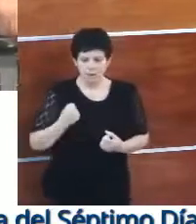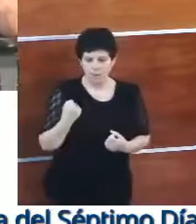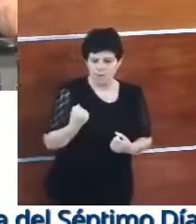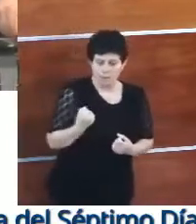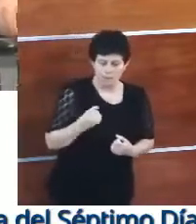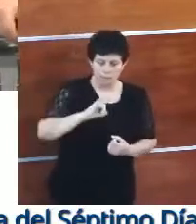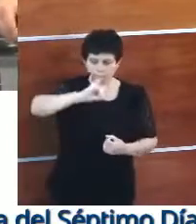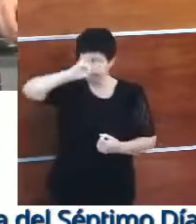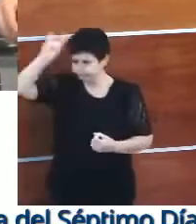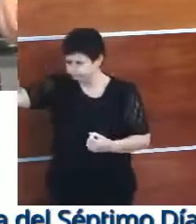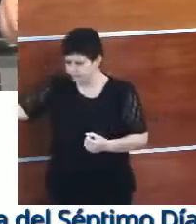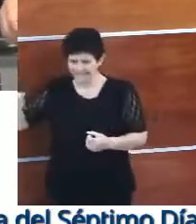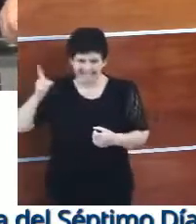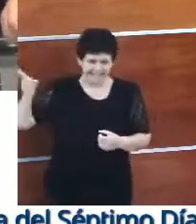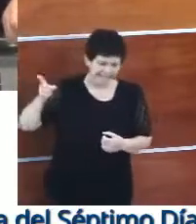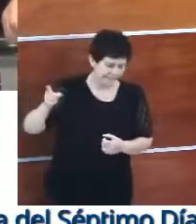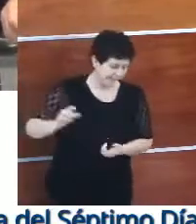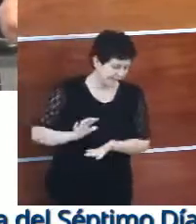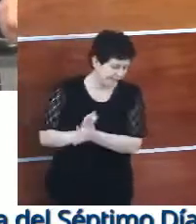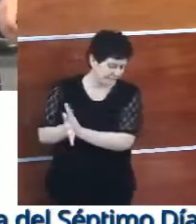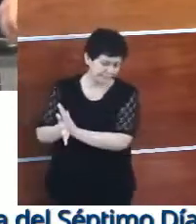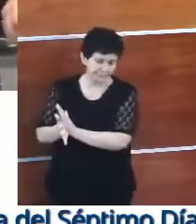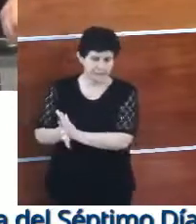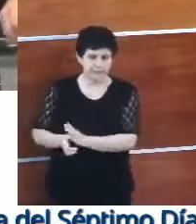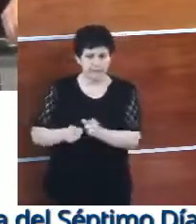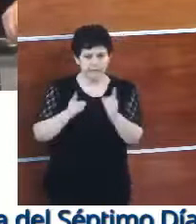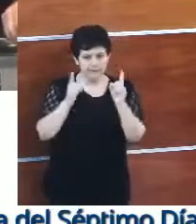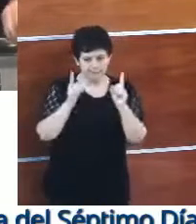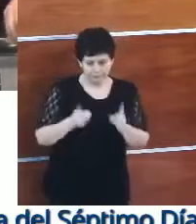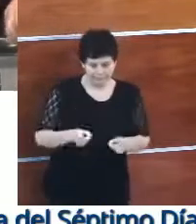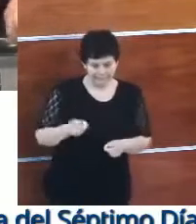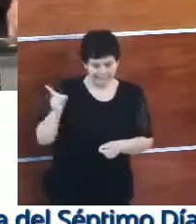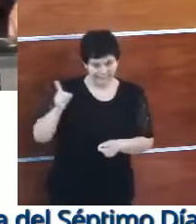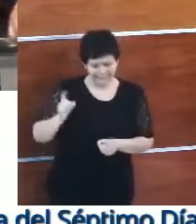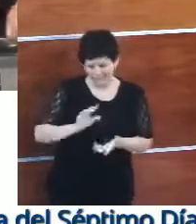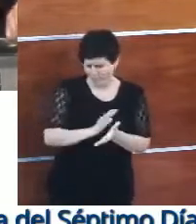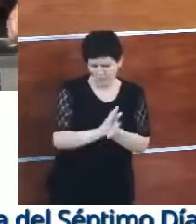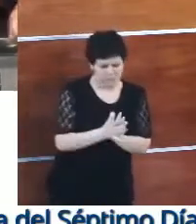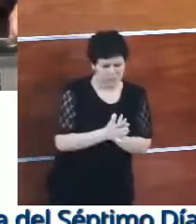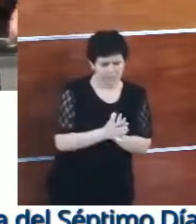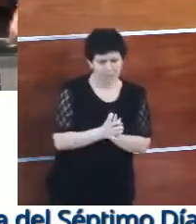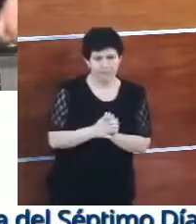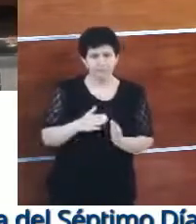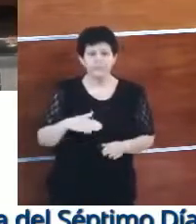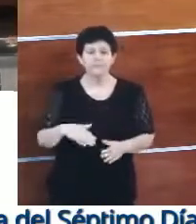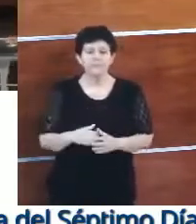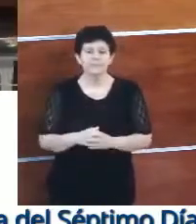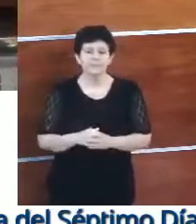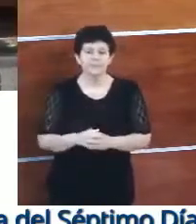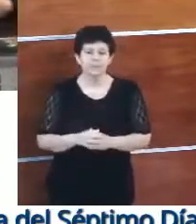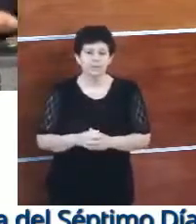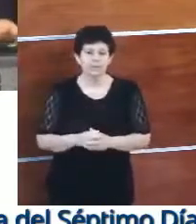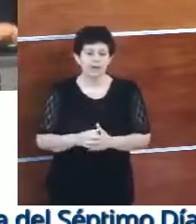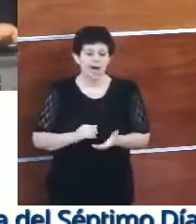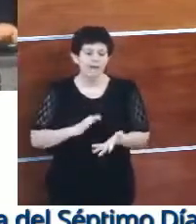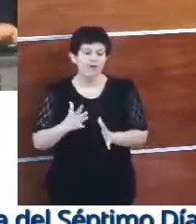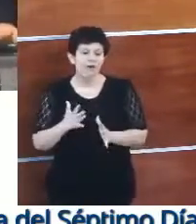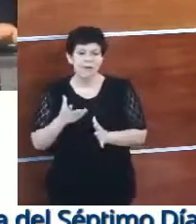impíos. Yo vi a la bestia y a su imagen, ¿no es cierto?, dice Apocalipsis. Cómo Dios trae el